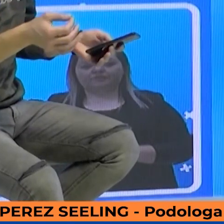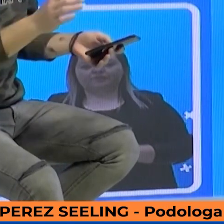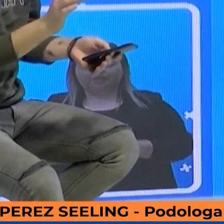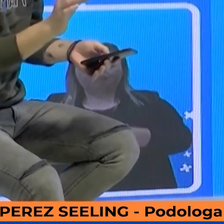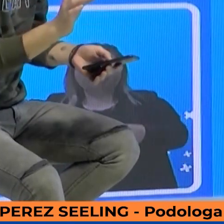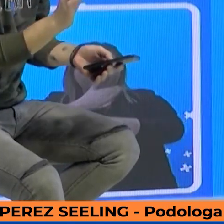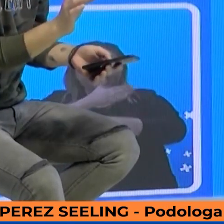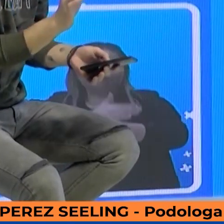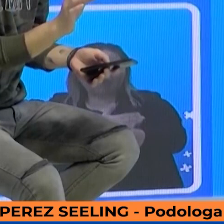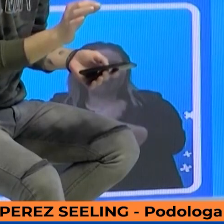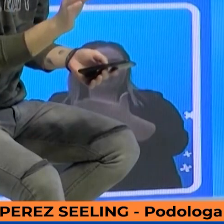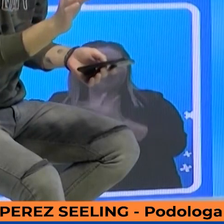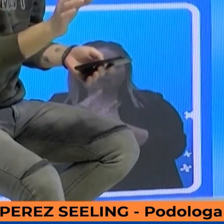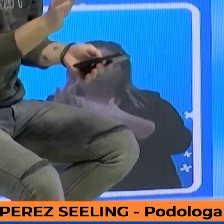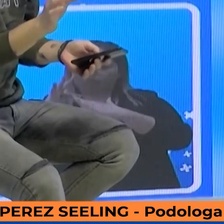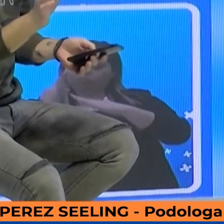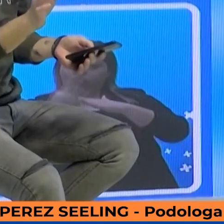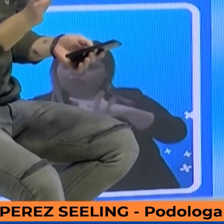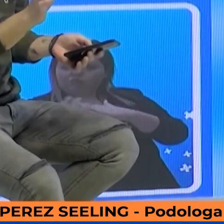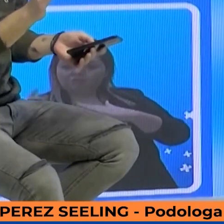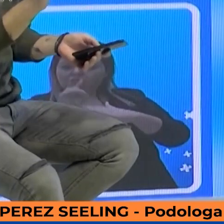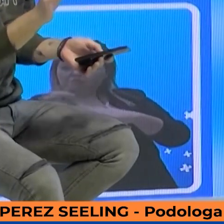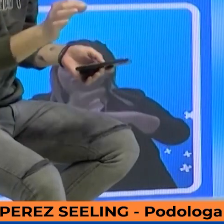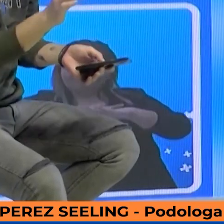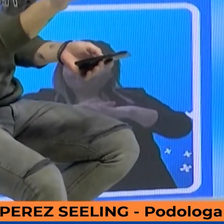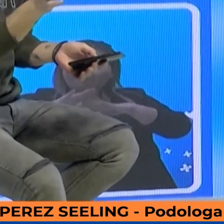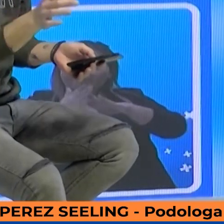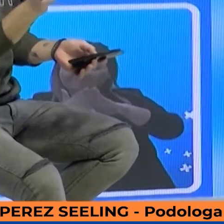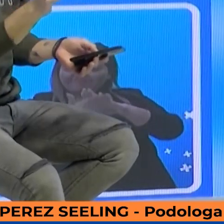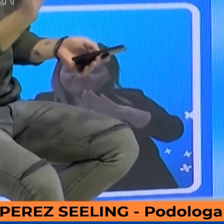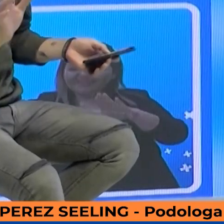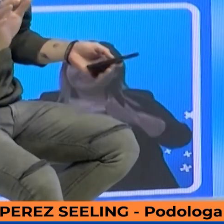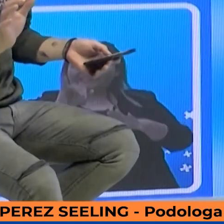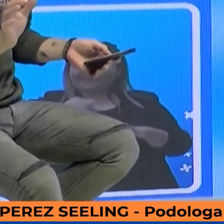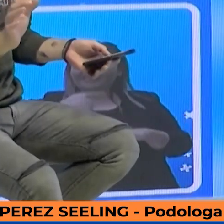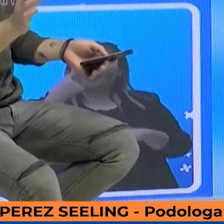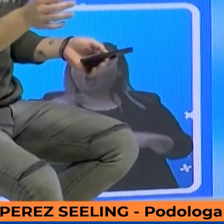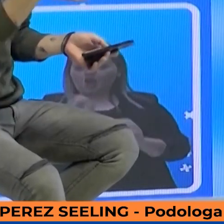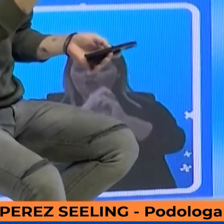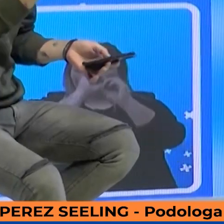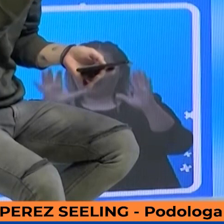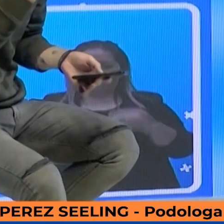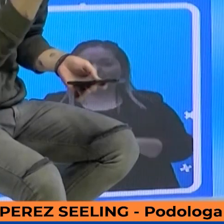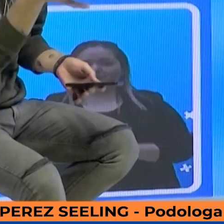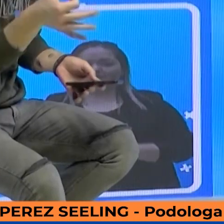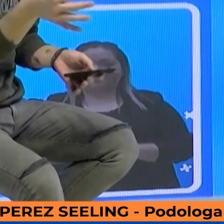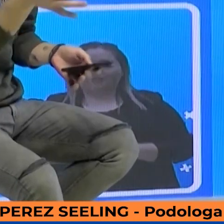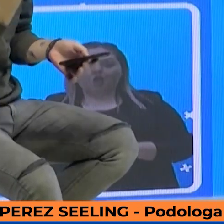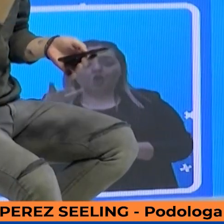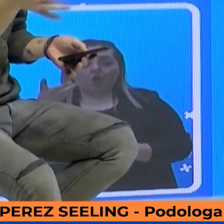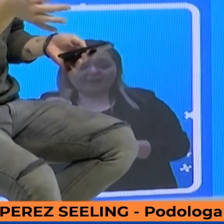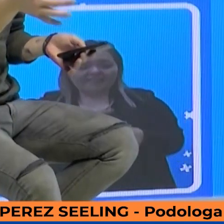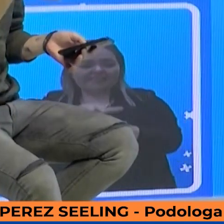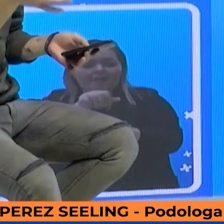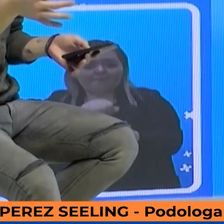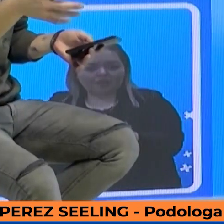verdad que tenés, una una herramienta para cada ¿no? necesidad, para hacer el trabajo preciso